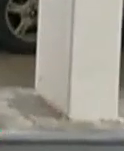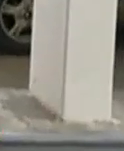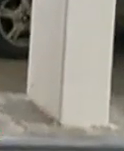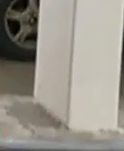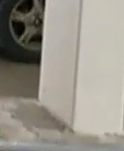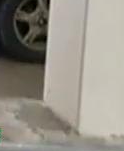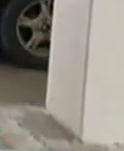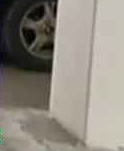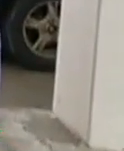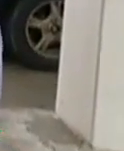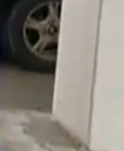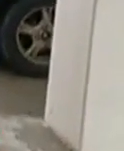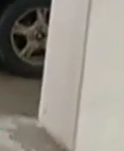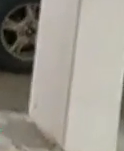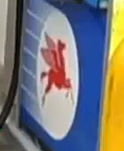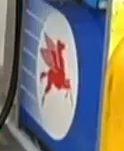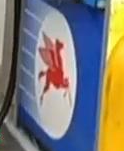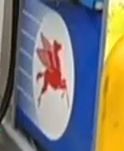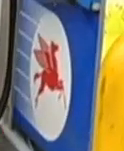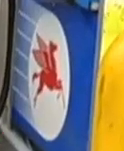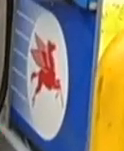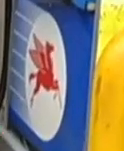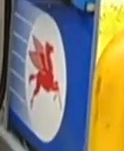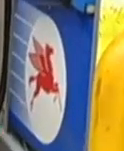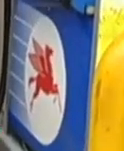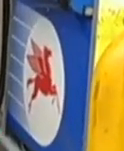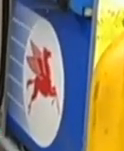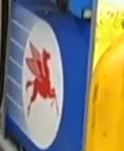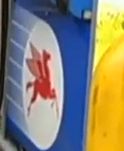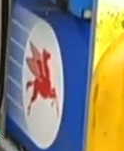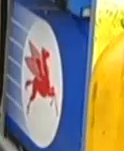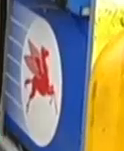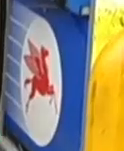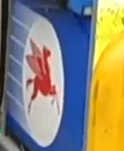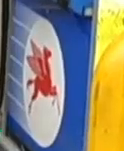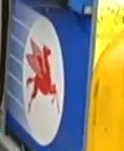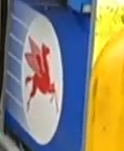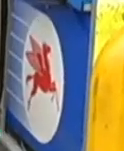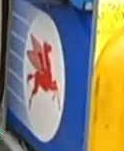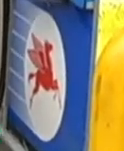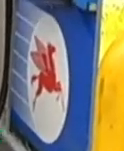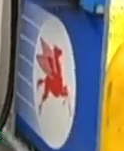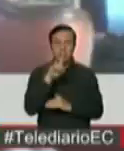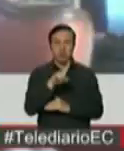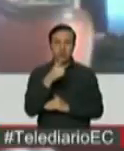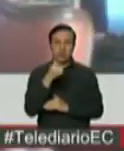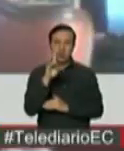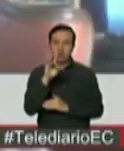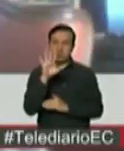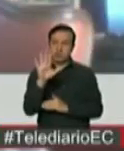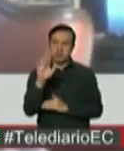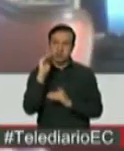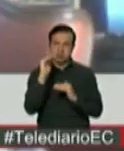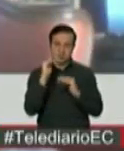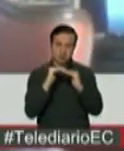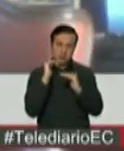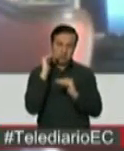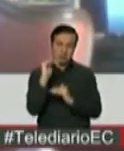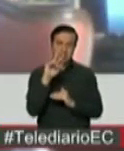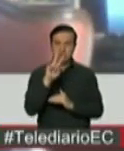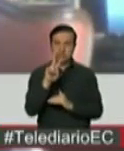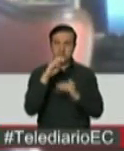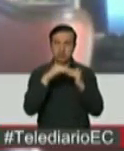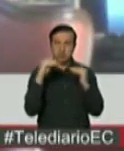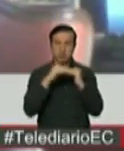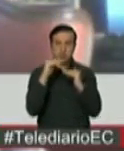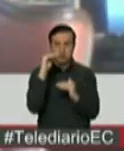en $1.85, pasará a precios internacionales. Y se le pone un techo de $2.